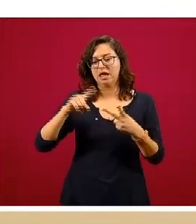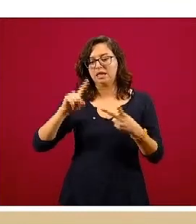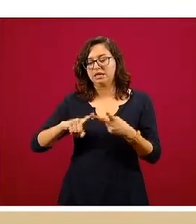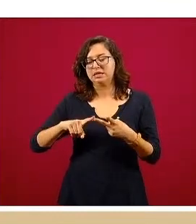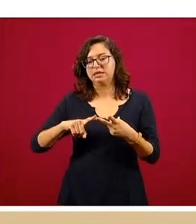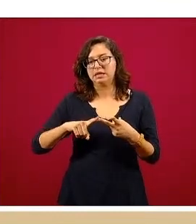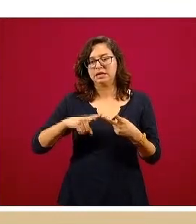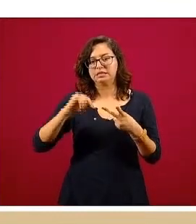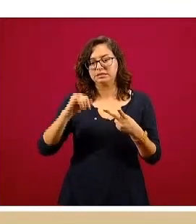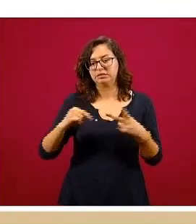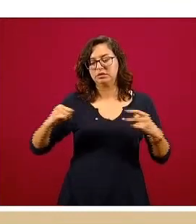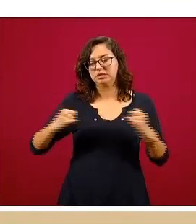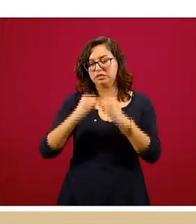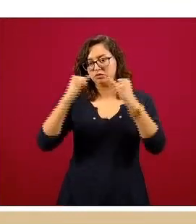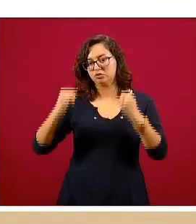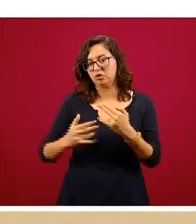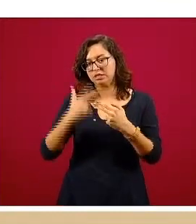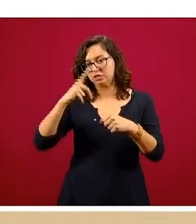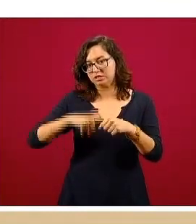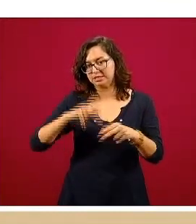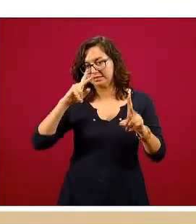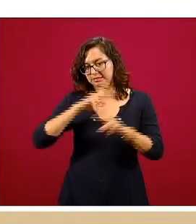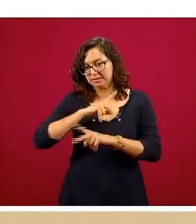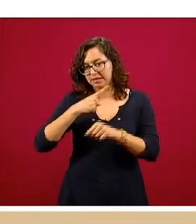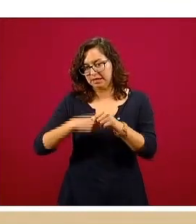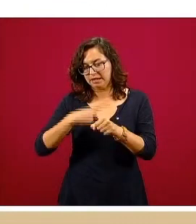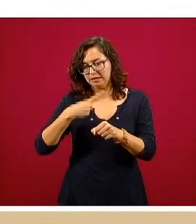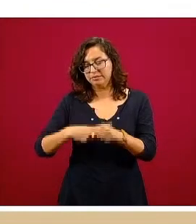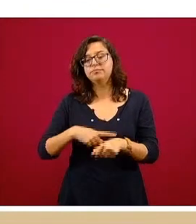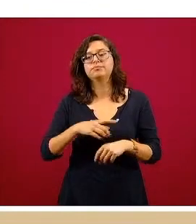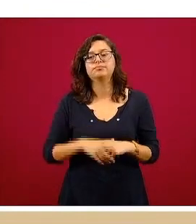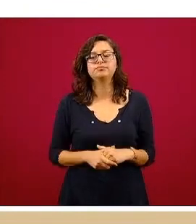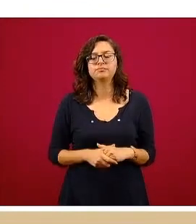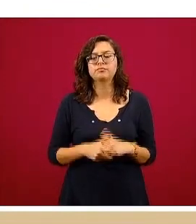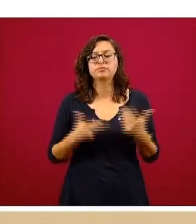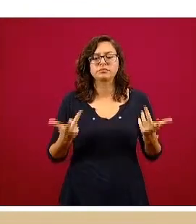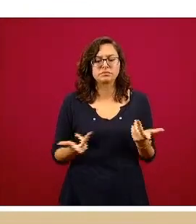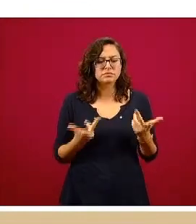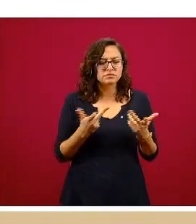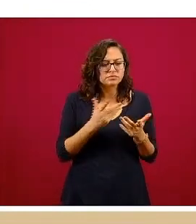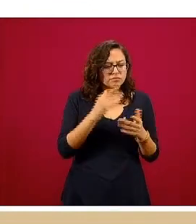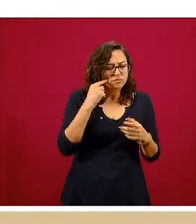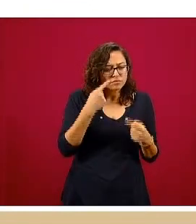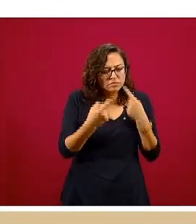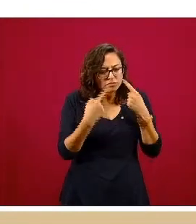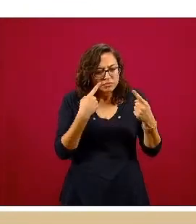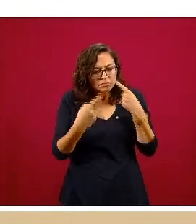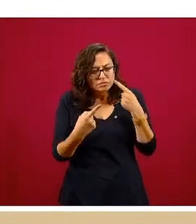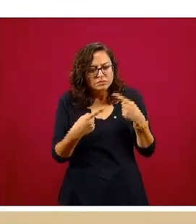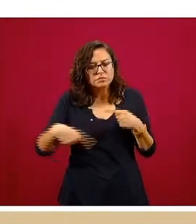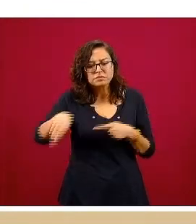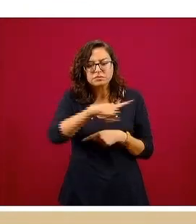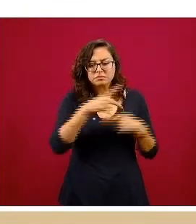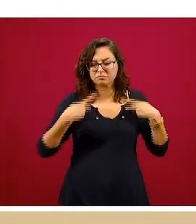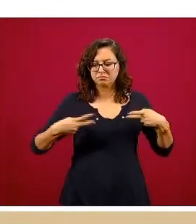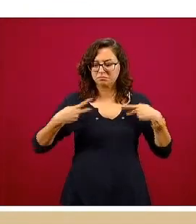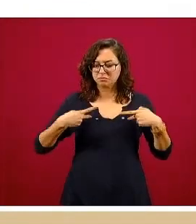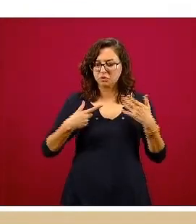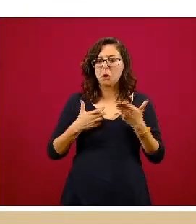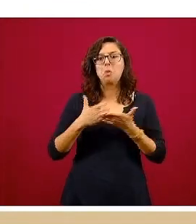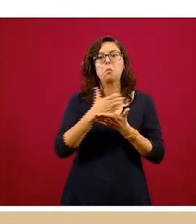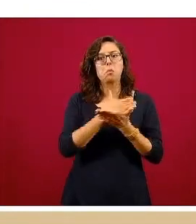Respiratorias. Los resultados de los primeros ensayos demostraron que acortó el tiempo de recuperación de los